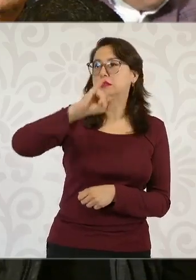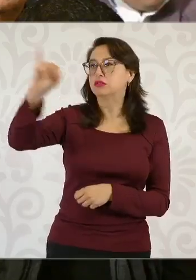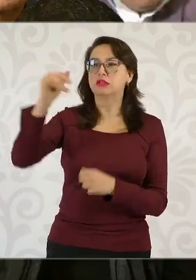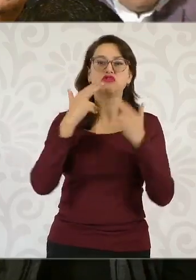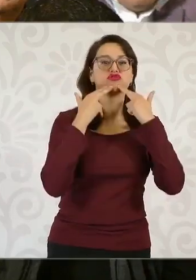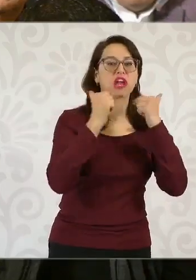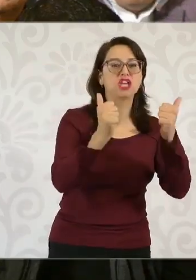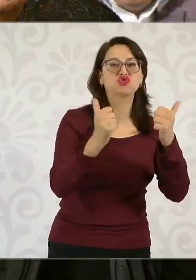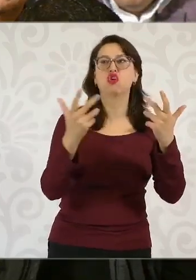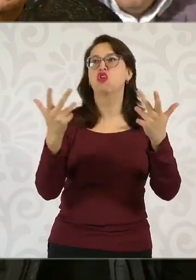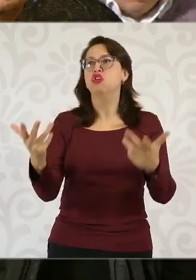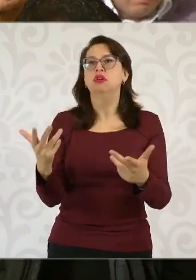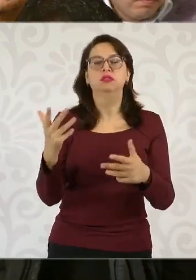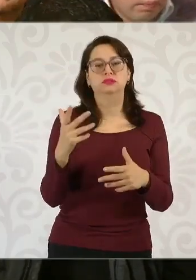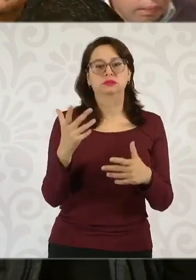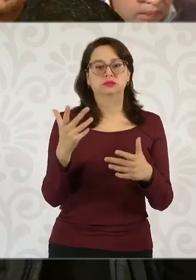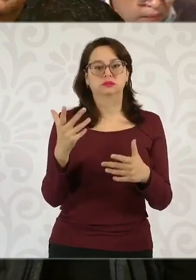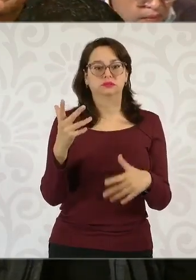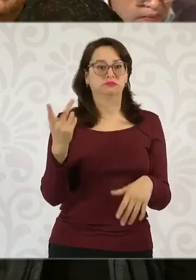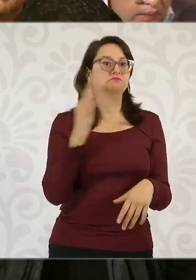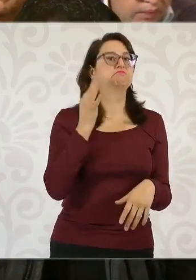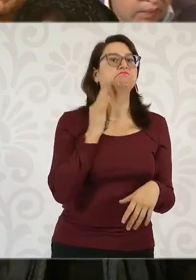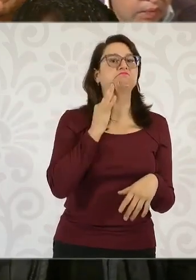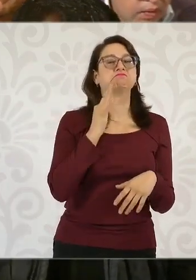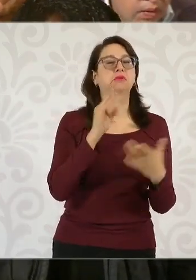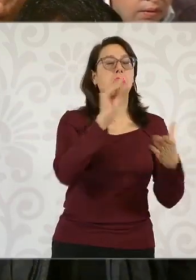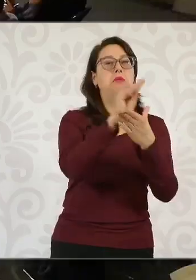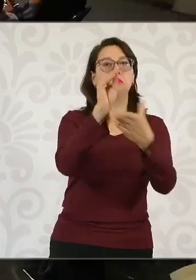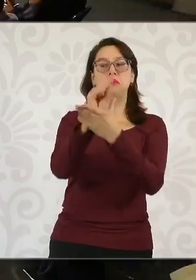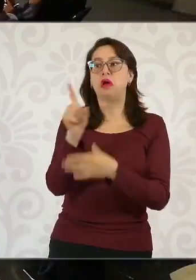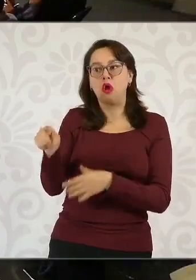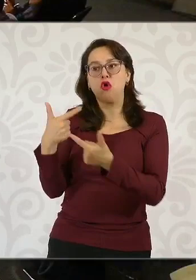localizados más que a veces por las fiscalías estatales, por estos colectivos de búsqueda.